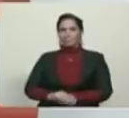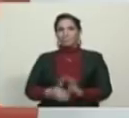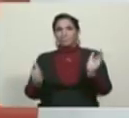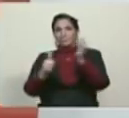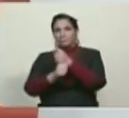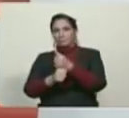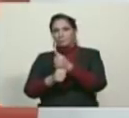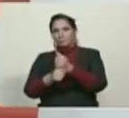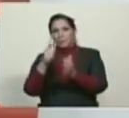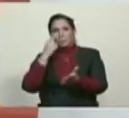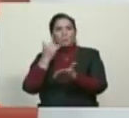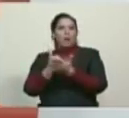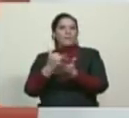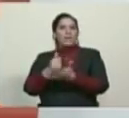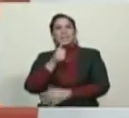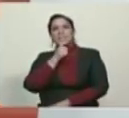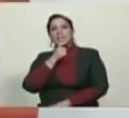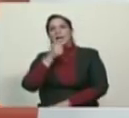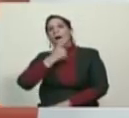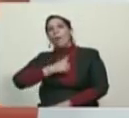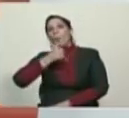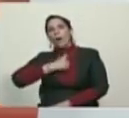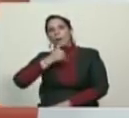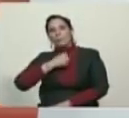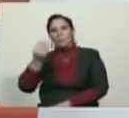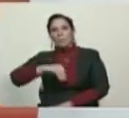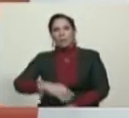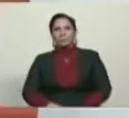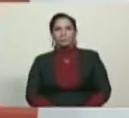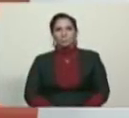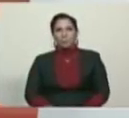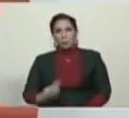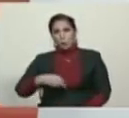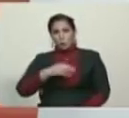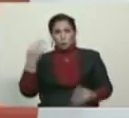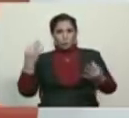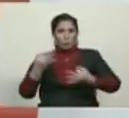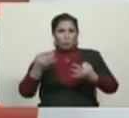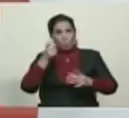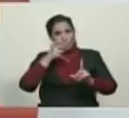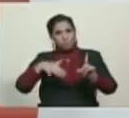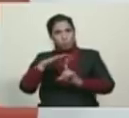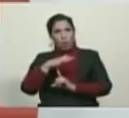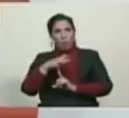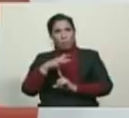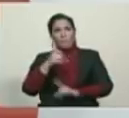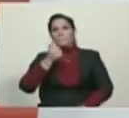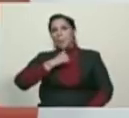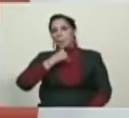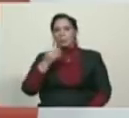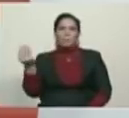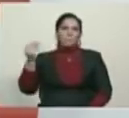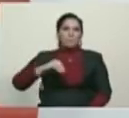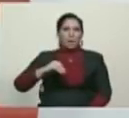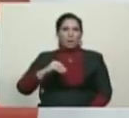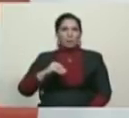Vamos a ver quién aguanta más. Nosotros estamos seguros que este pueblo va a aguantar más que los Conindustria, que los